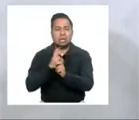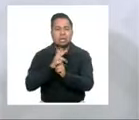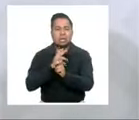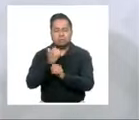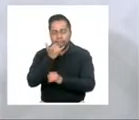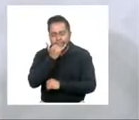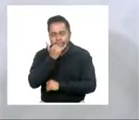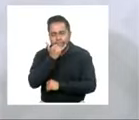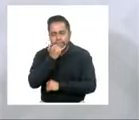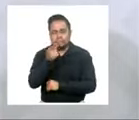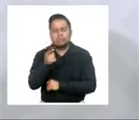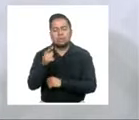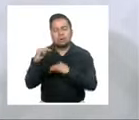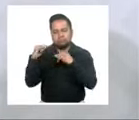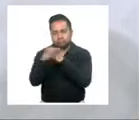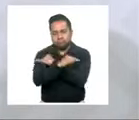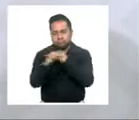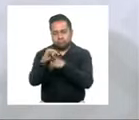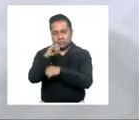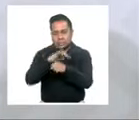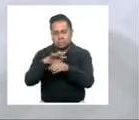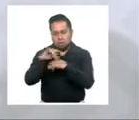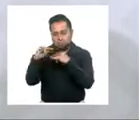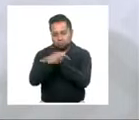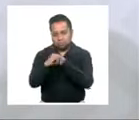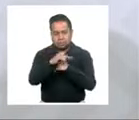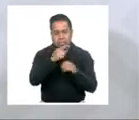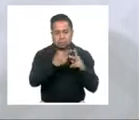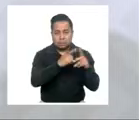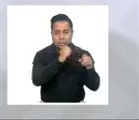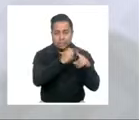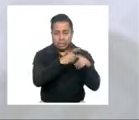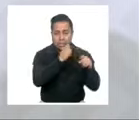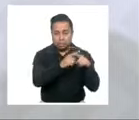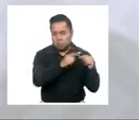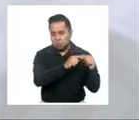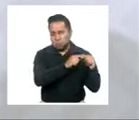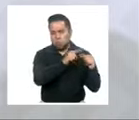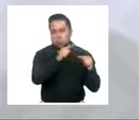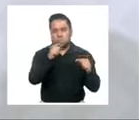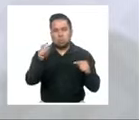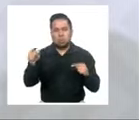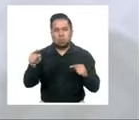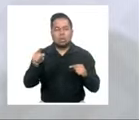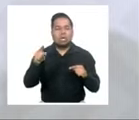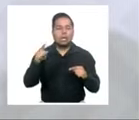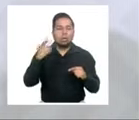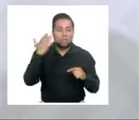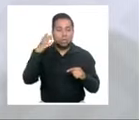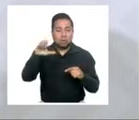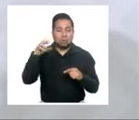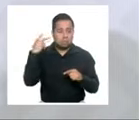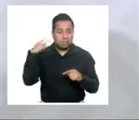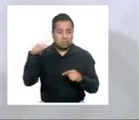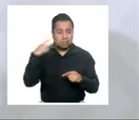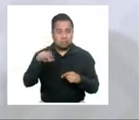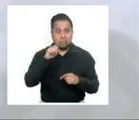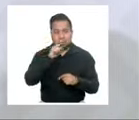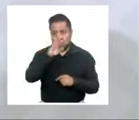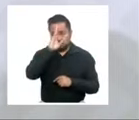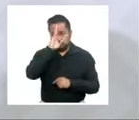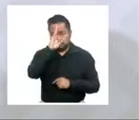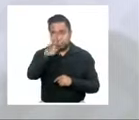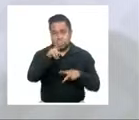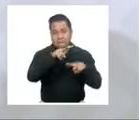perdón, este corredor interoceánico desde Salina Cruz hasta Coatzacoalcos, la línea